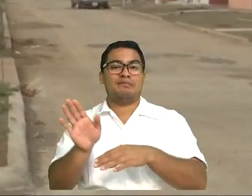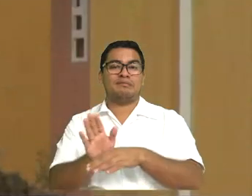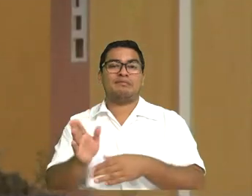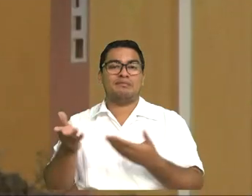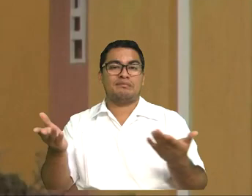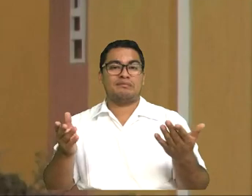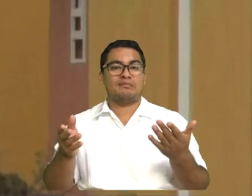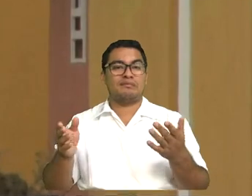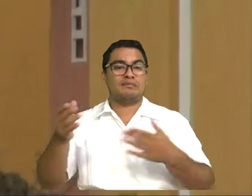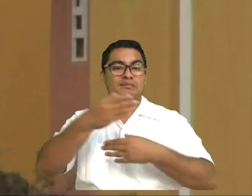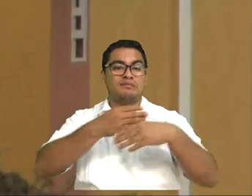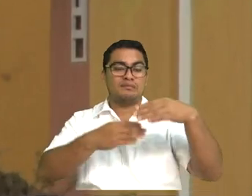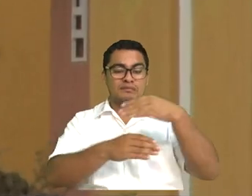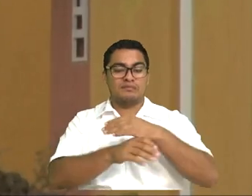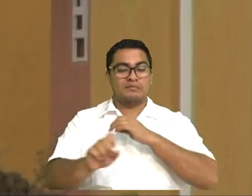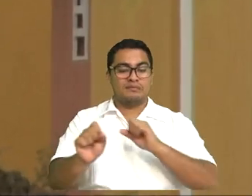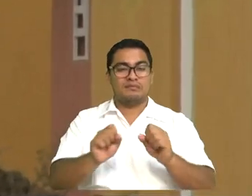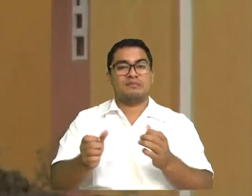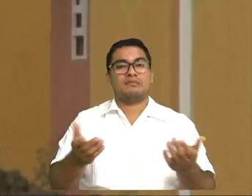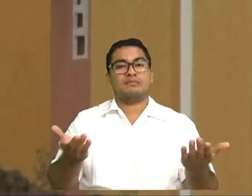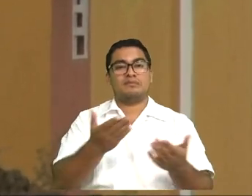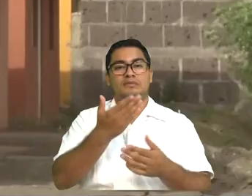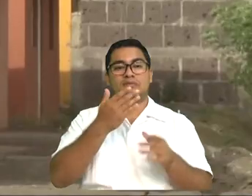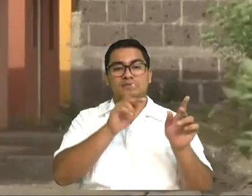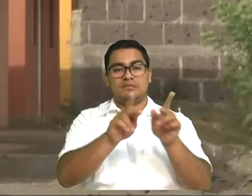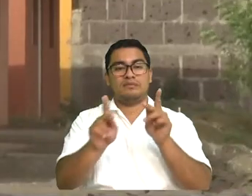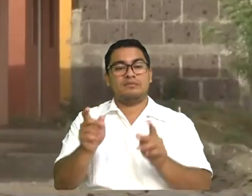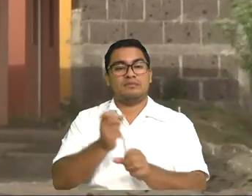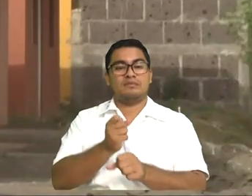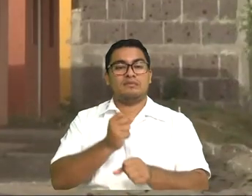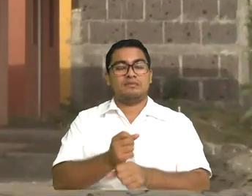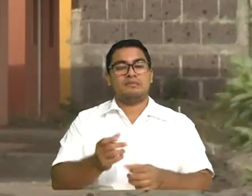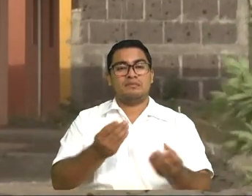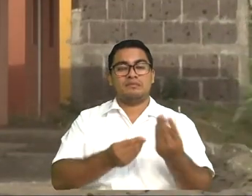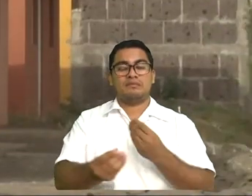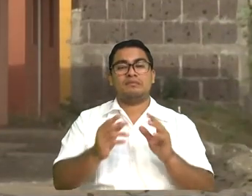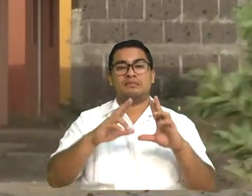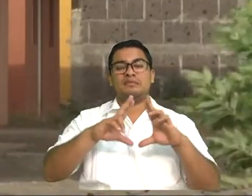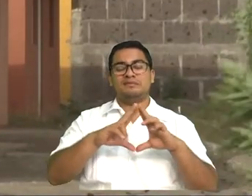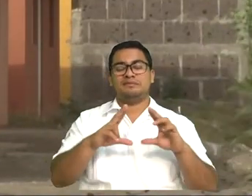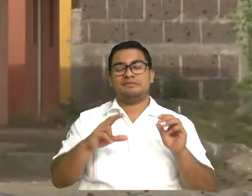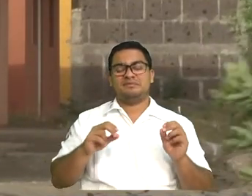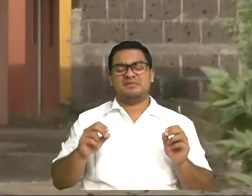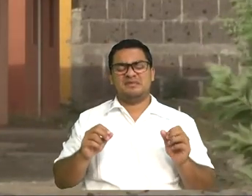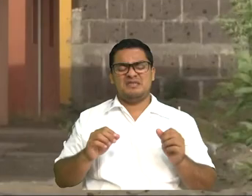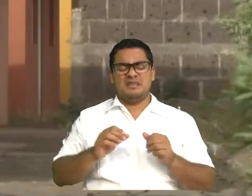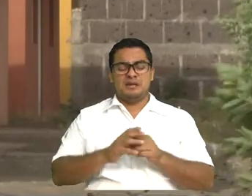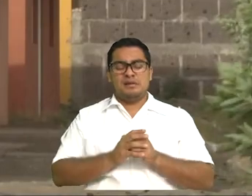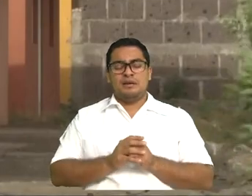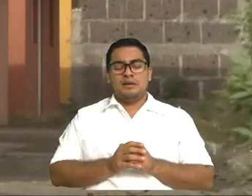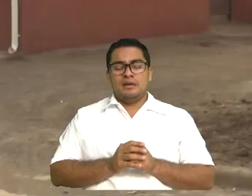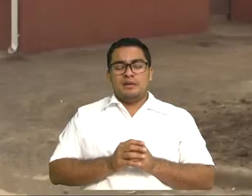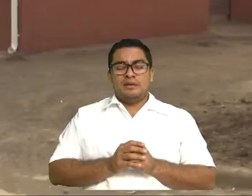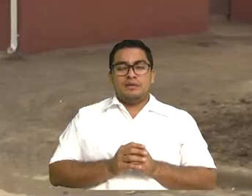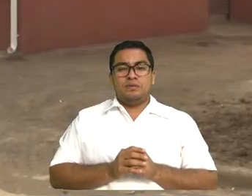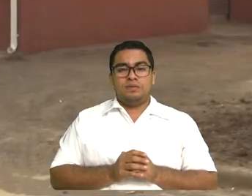de la construcción, la creación de empleos y la economía nicaragüense. Con cámara de Rubén Castro, informó para el